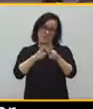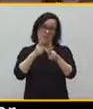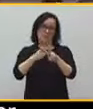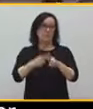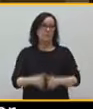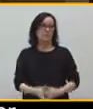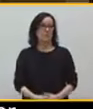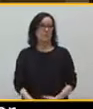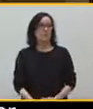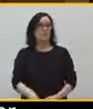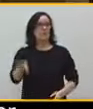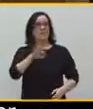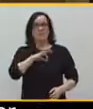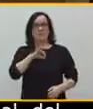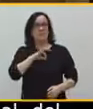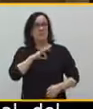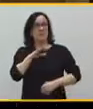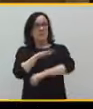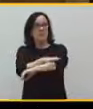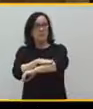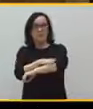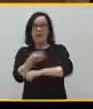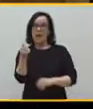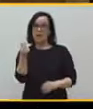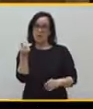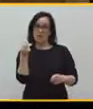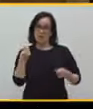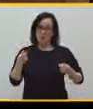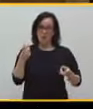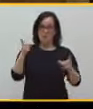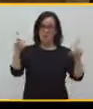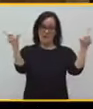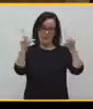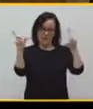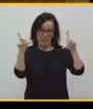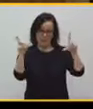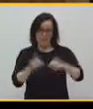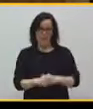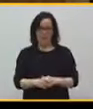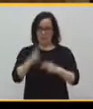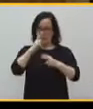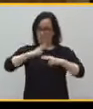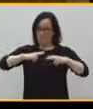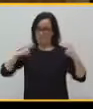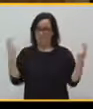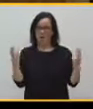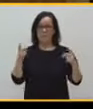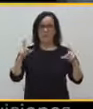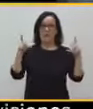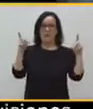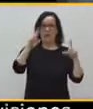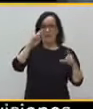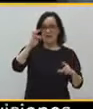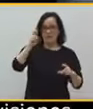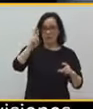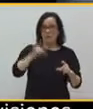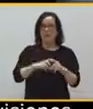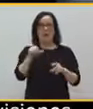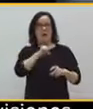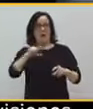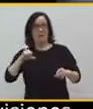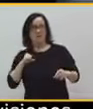Señor ministro, además del coste de las televisiones públicas como Radio Televisión Española, las autonómicas, las